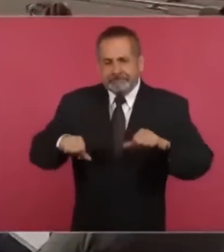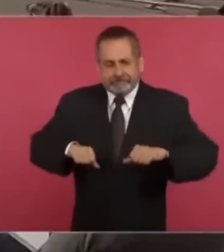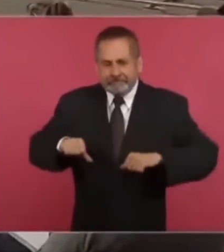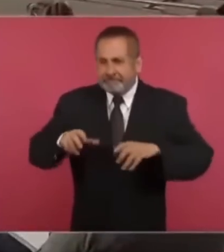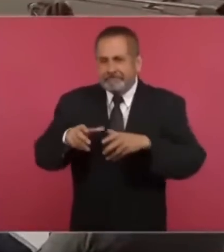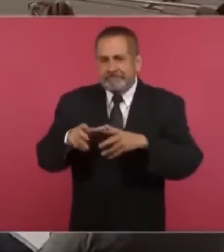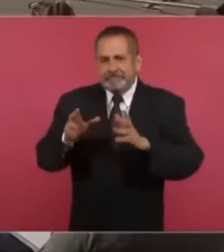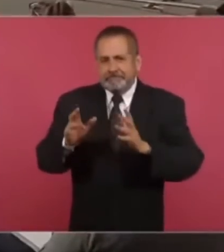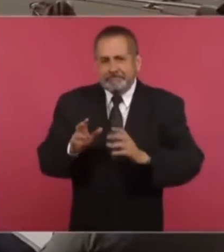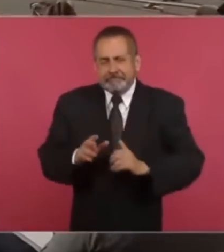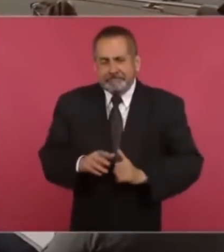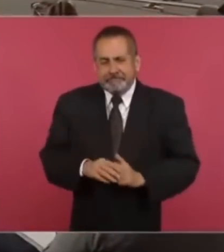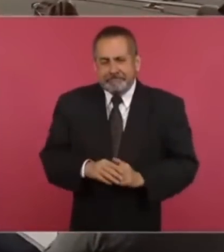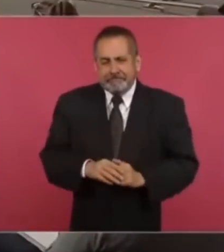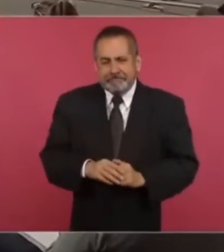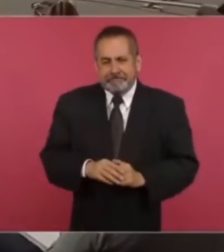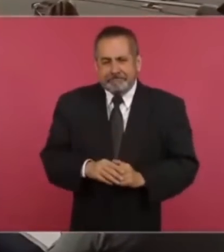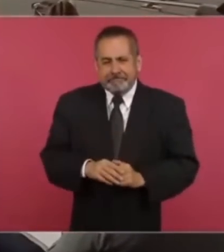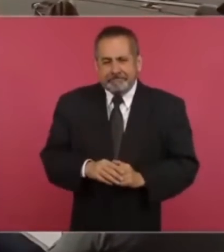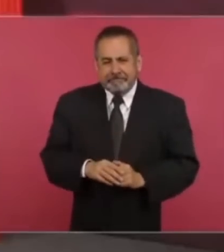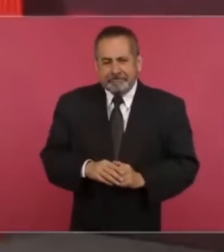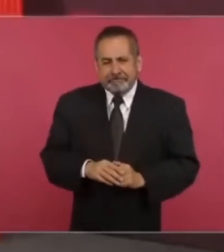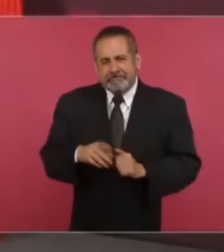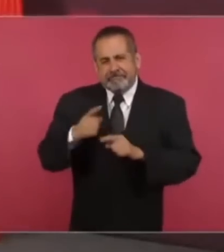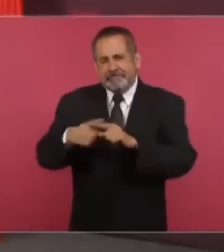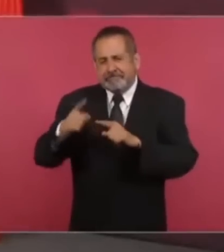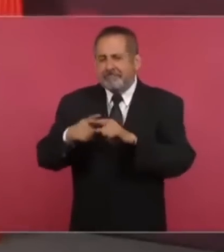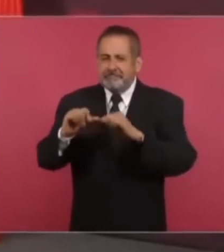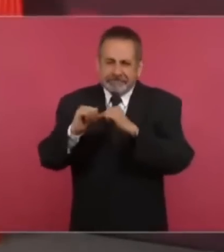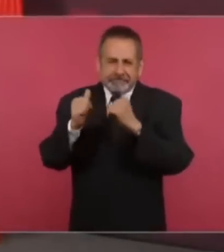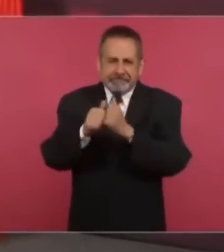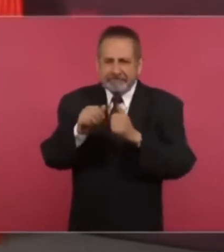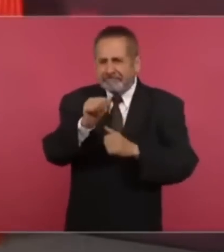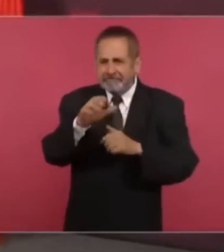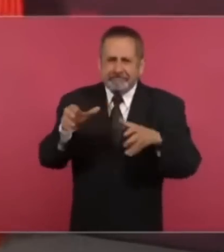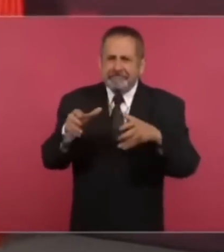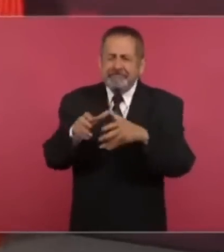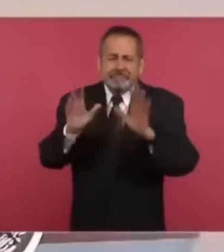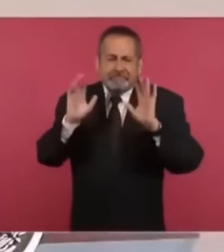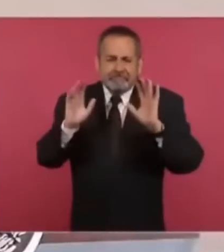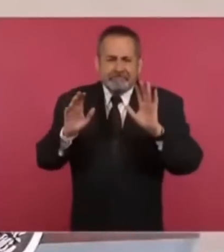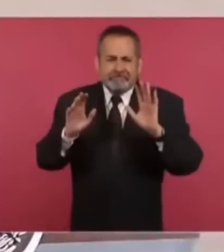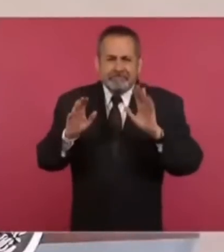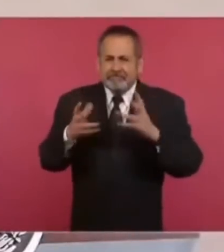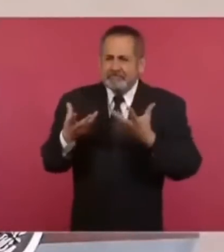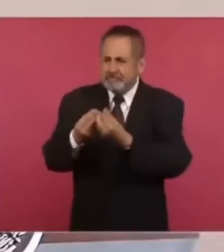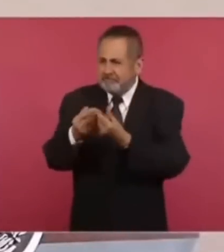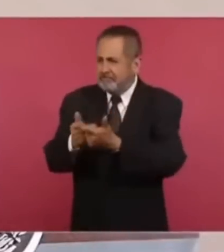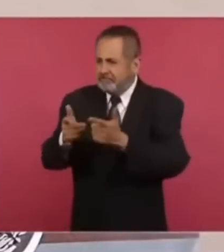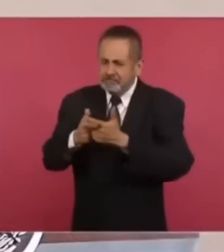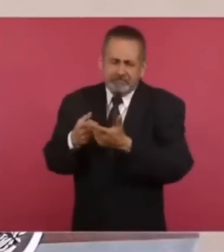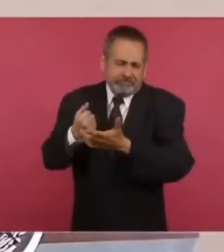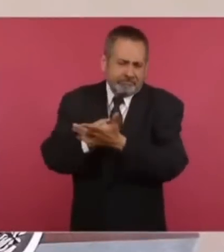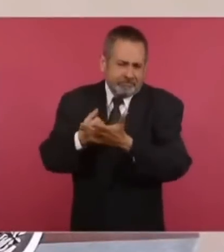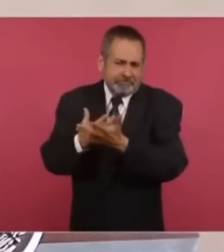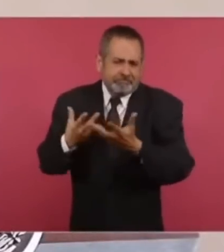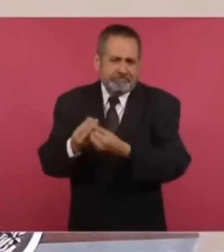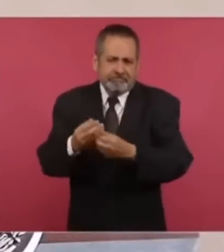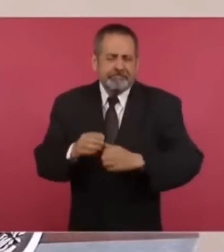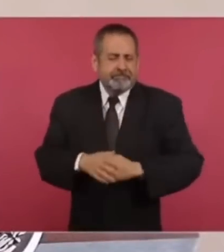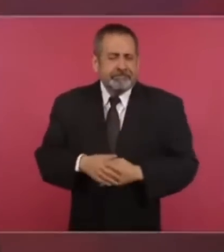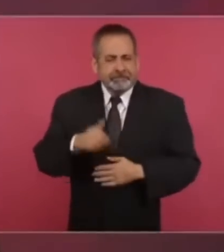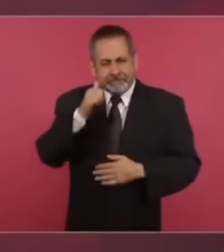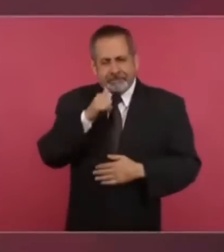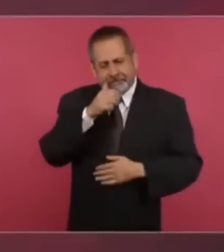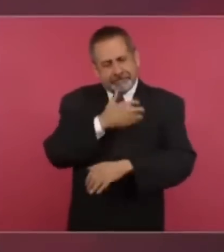actividades pues de distintas asociaciones civiles, de colectivos. Entonces hemos